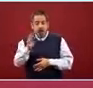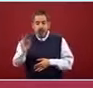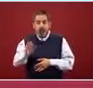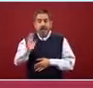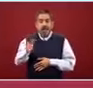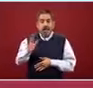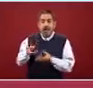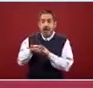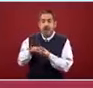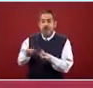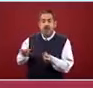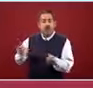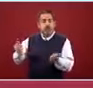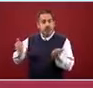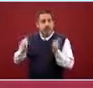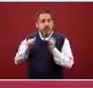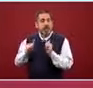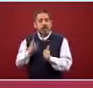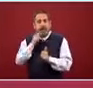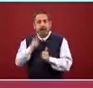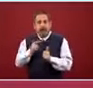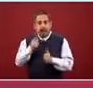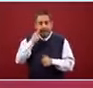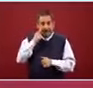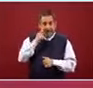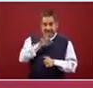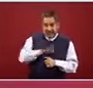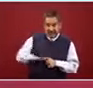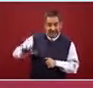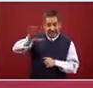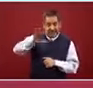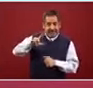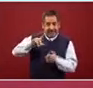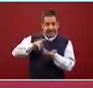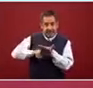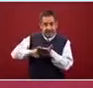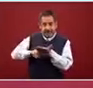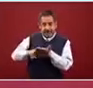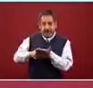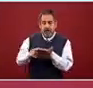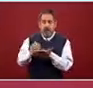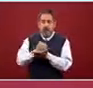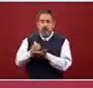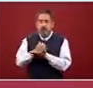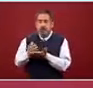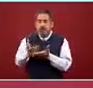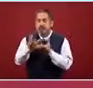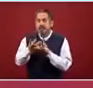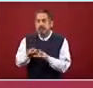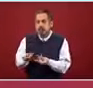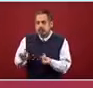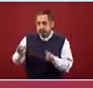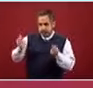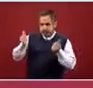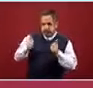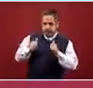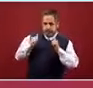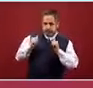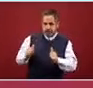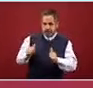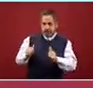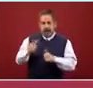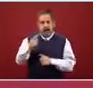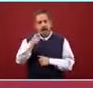y lo esperable es que en la medida en que este enorme porcentaje de personas que se recuperan espontáneamente lo vayan logrando,